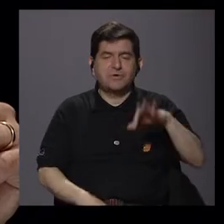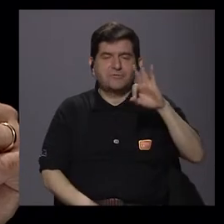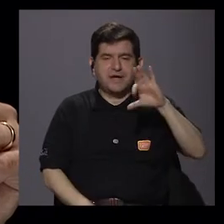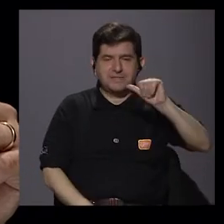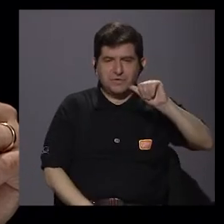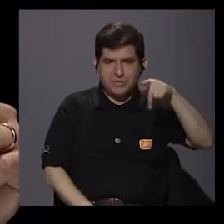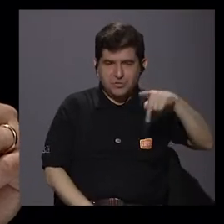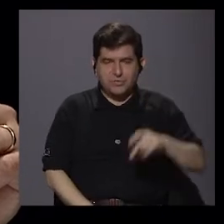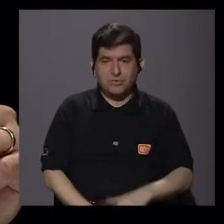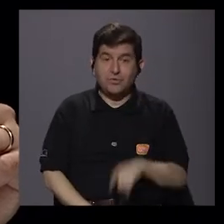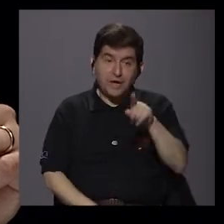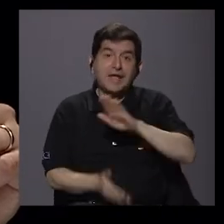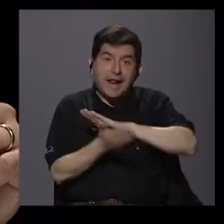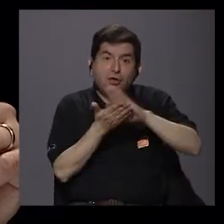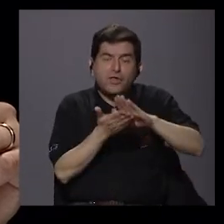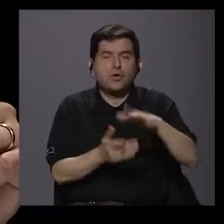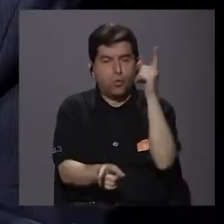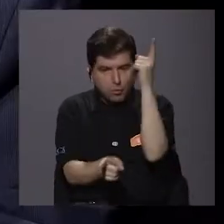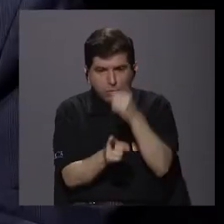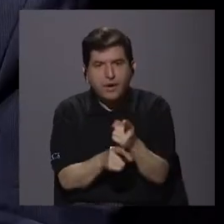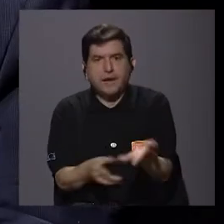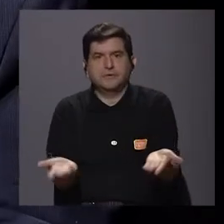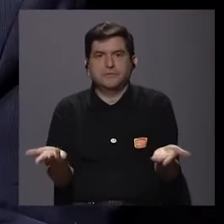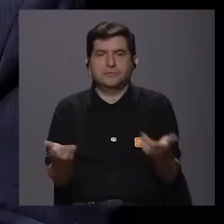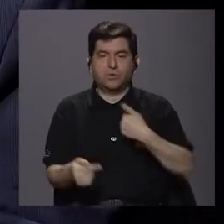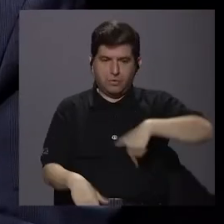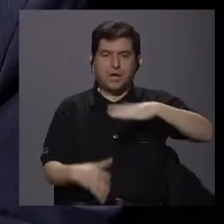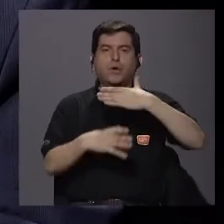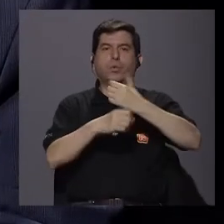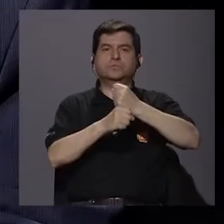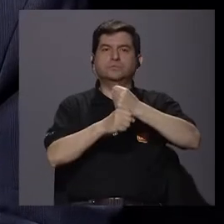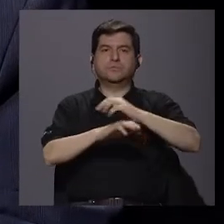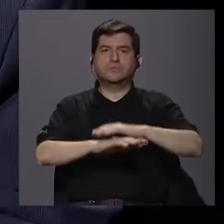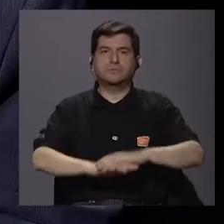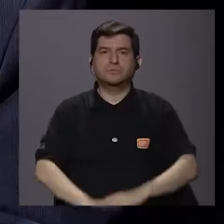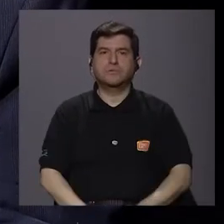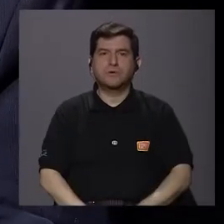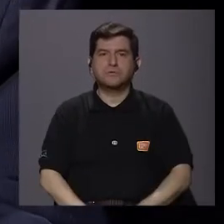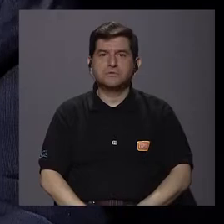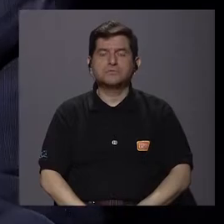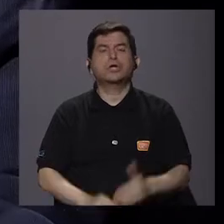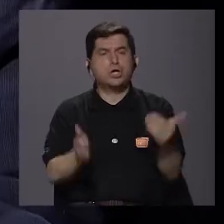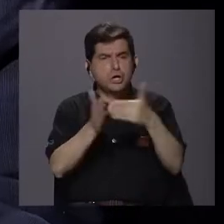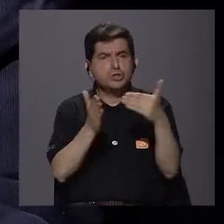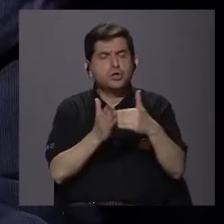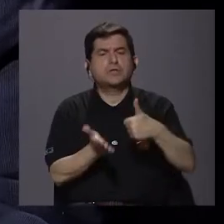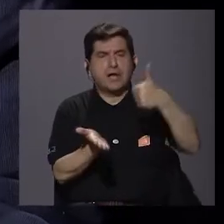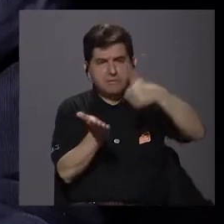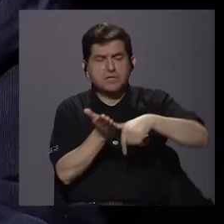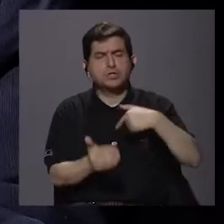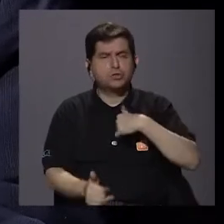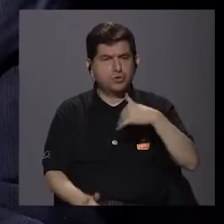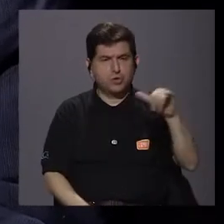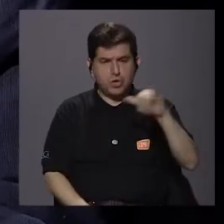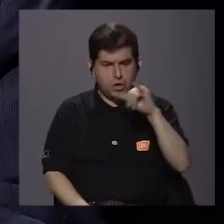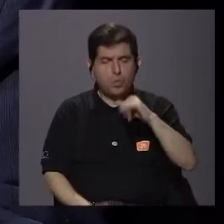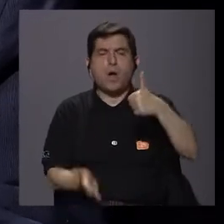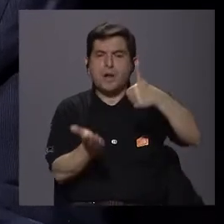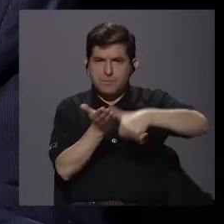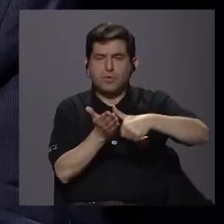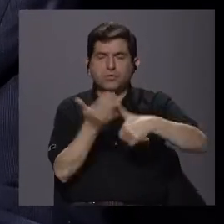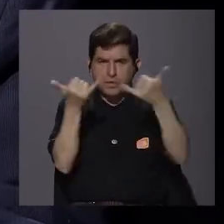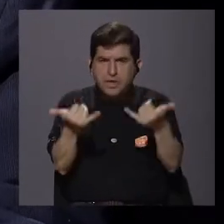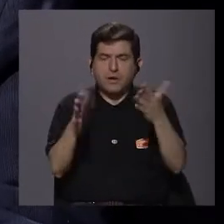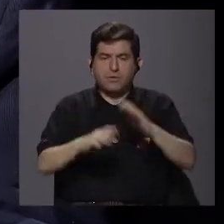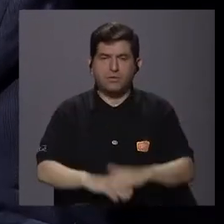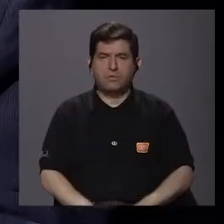francisco que era lo de centro es algo decente y por eso lo hicimos y si tuviera que volver a votar volvería a votar en